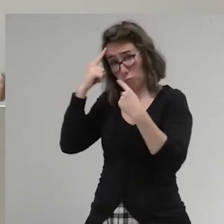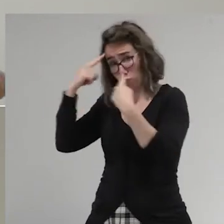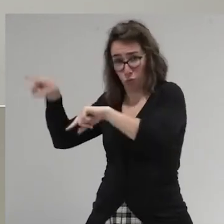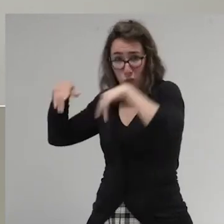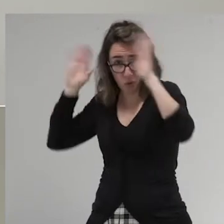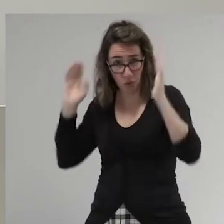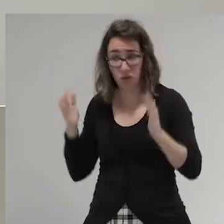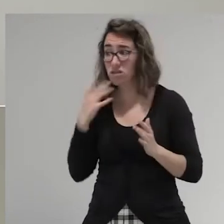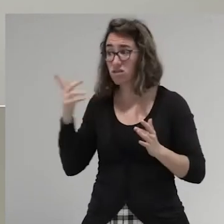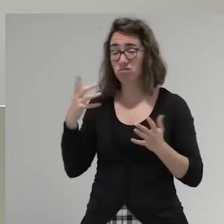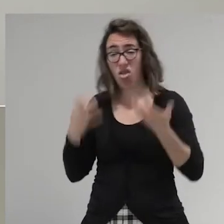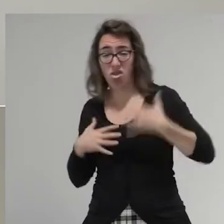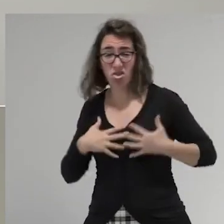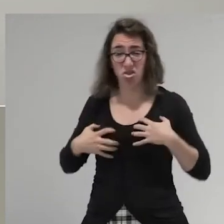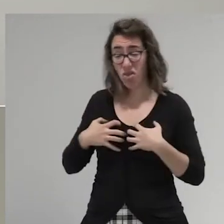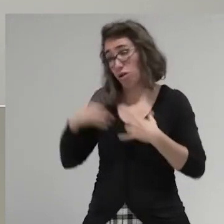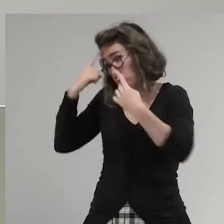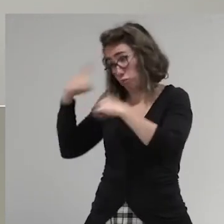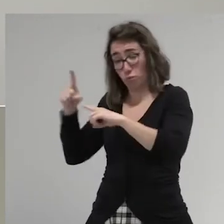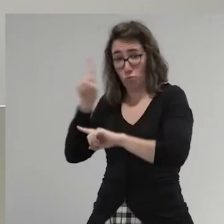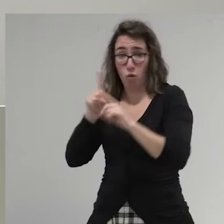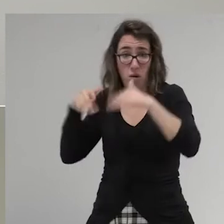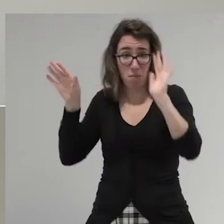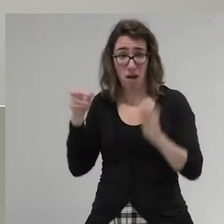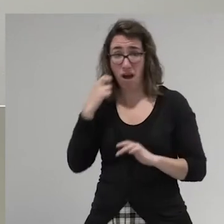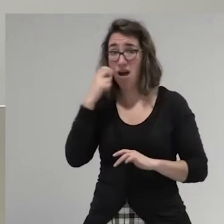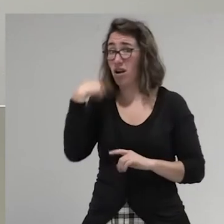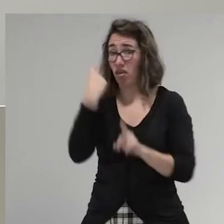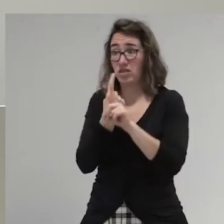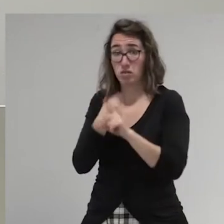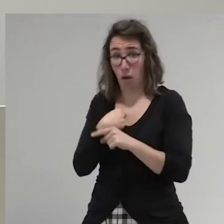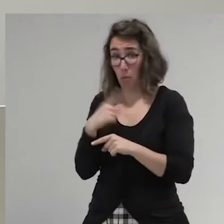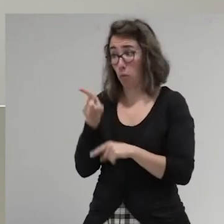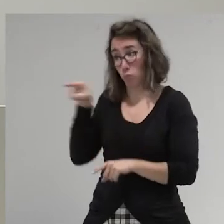persona es desgraciada, pues es su problema, porque el racista es ella. Ahora bien,